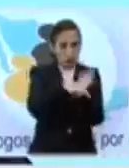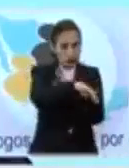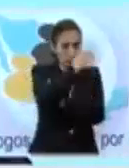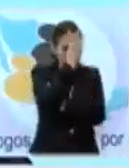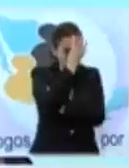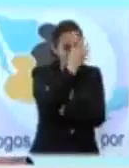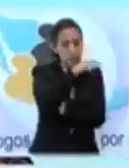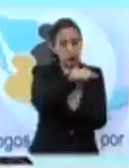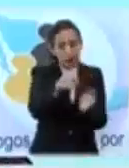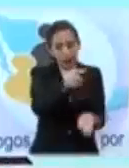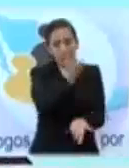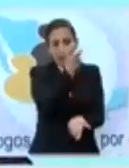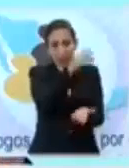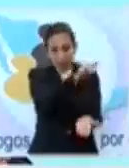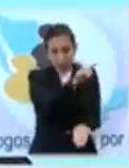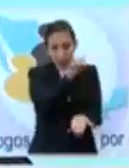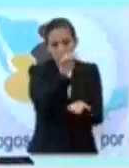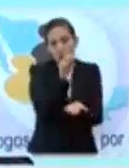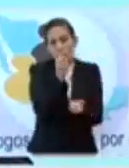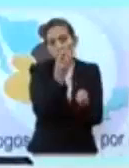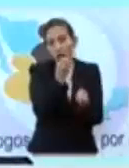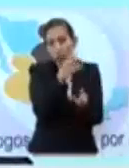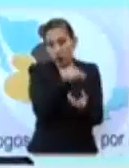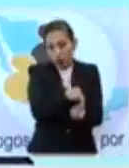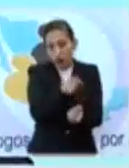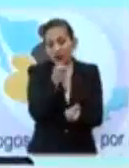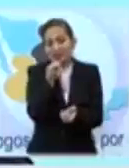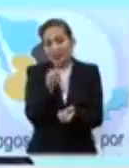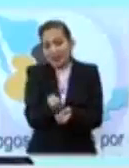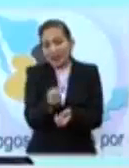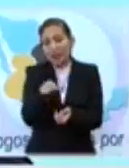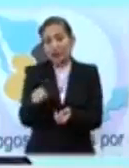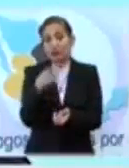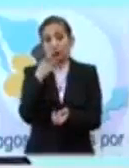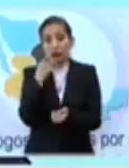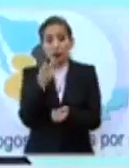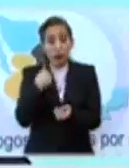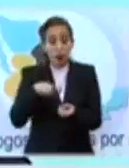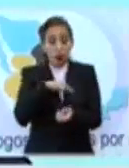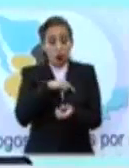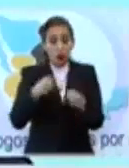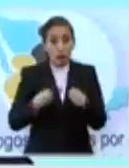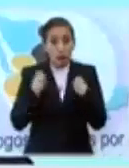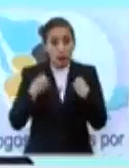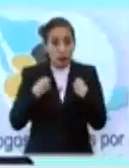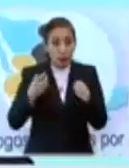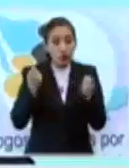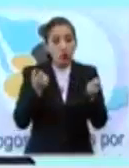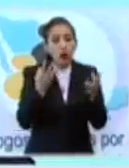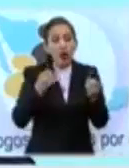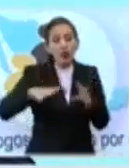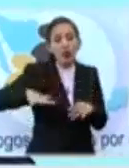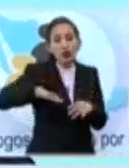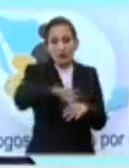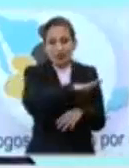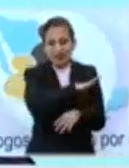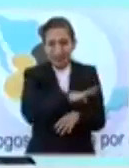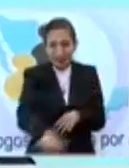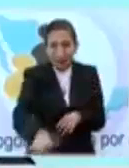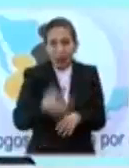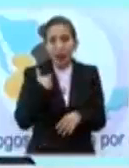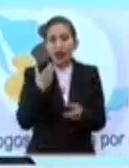2014, y nuevamente simplificando el argumento, lo dividimos entre el total de población, el dato